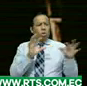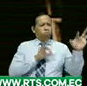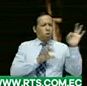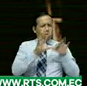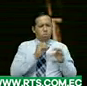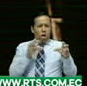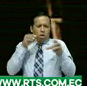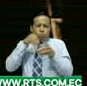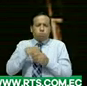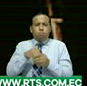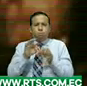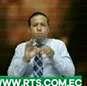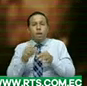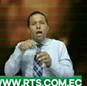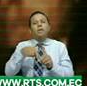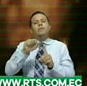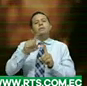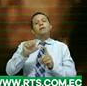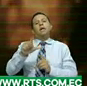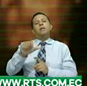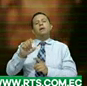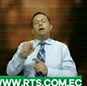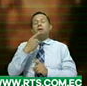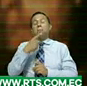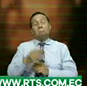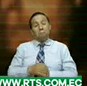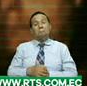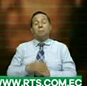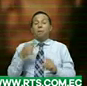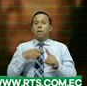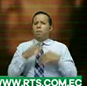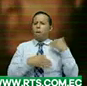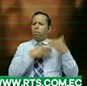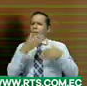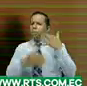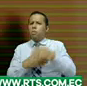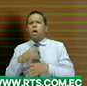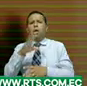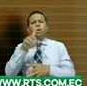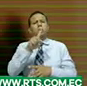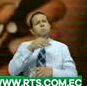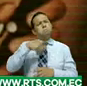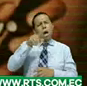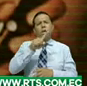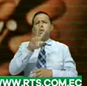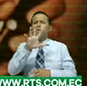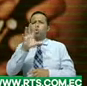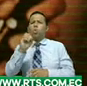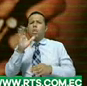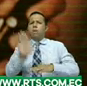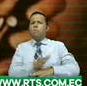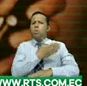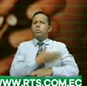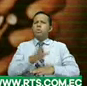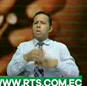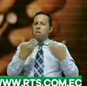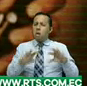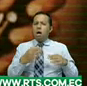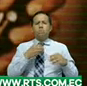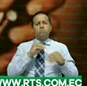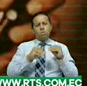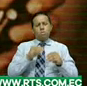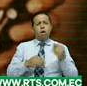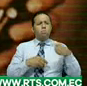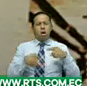y el cha-cha-cha. Durante su trayectoria compuso más de 150 canciones. Johnny Pacheco se caracterizó por su compromiso